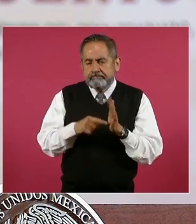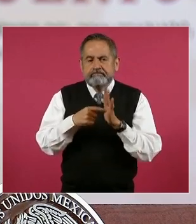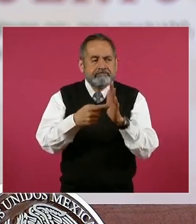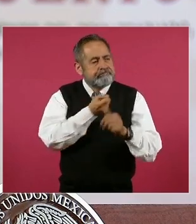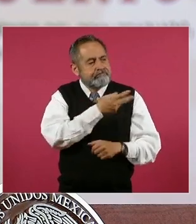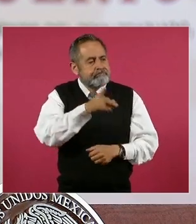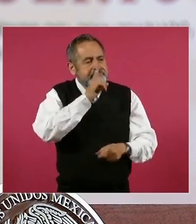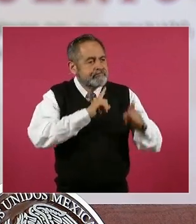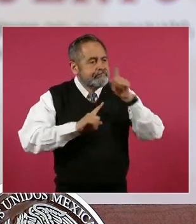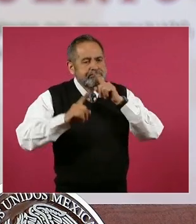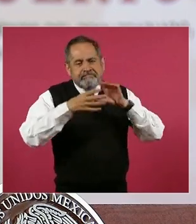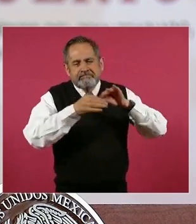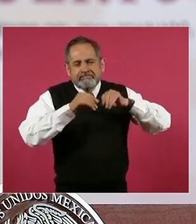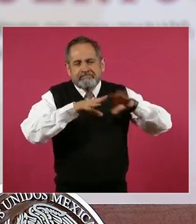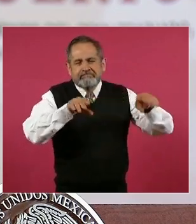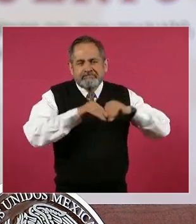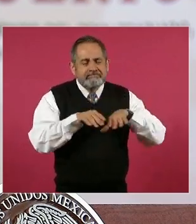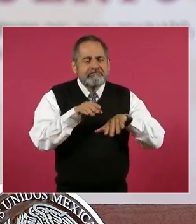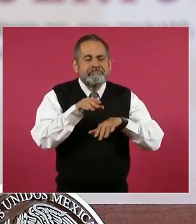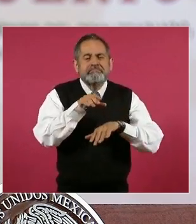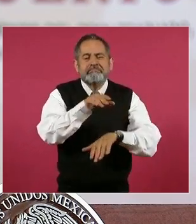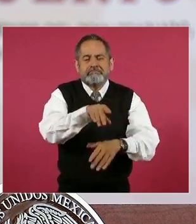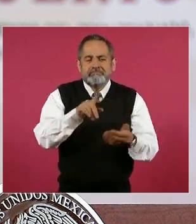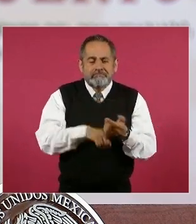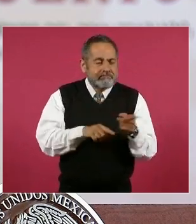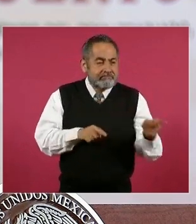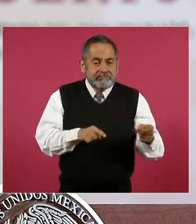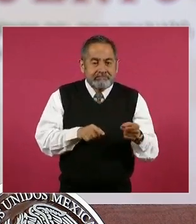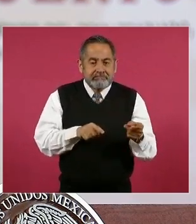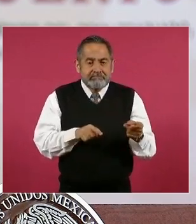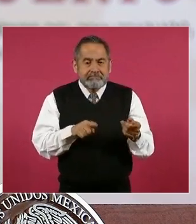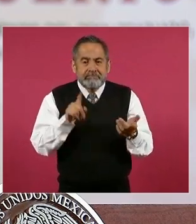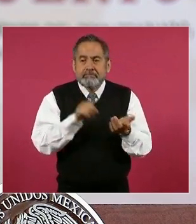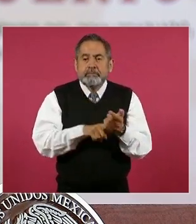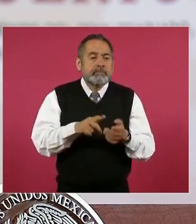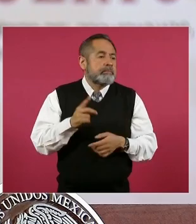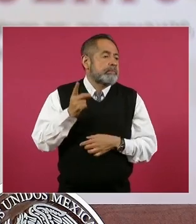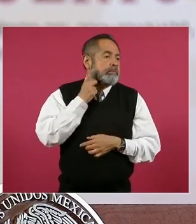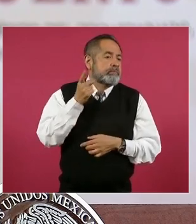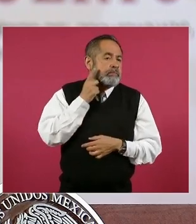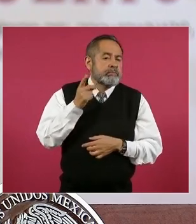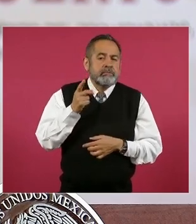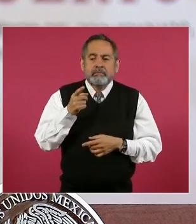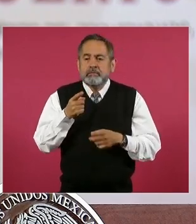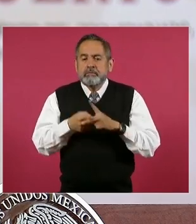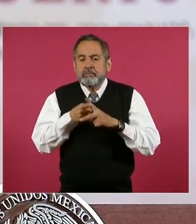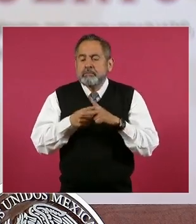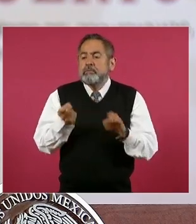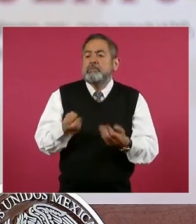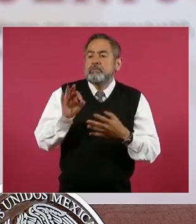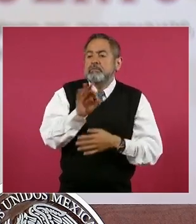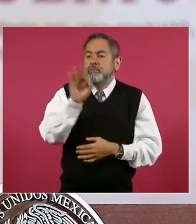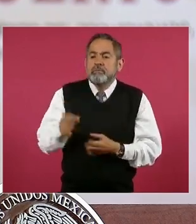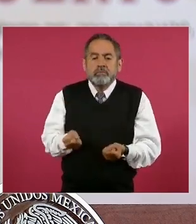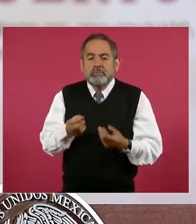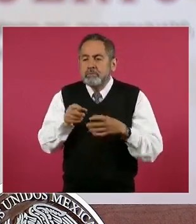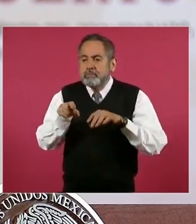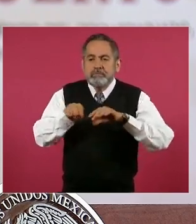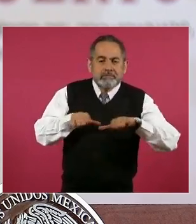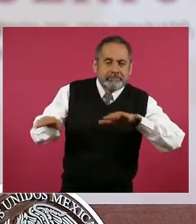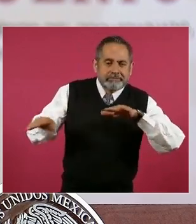han desminado en el debate sobre la distribución de diputados plurinominales y el tema de la